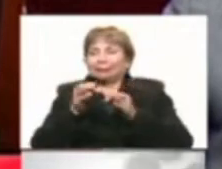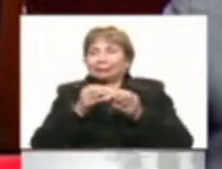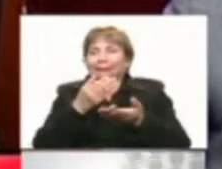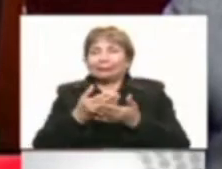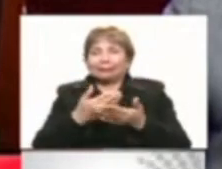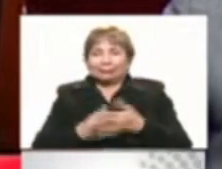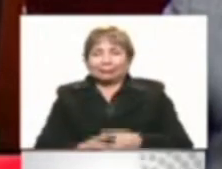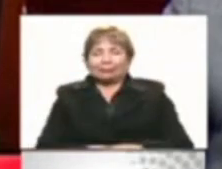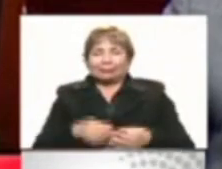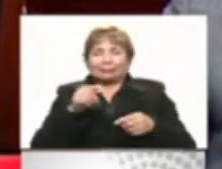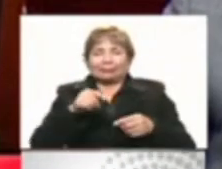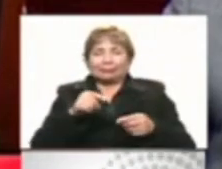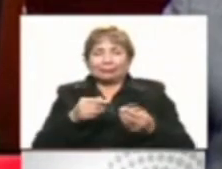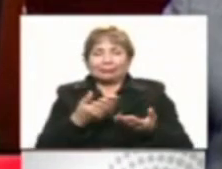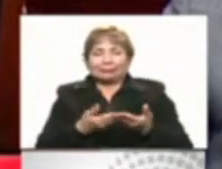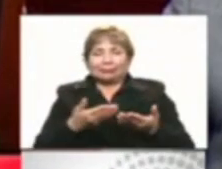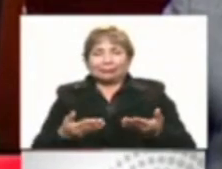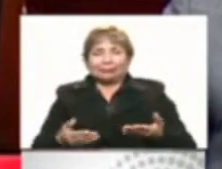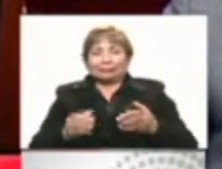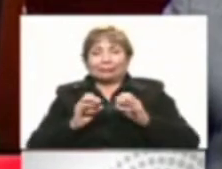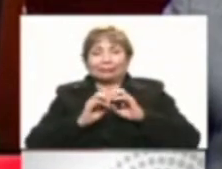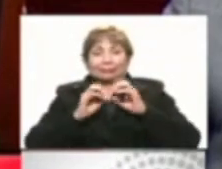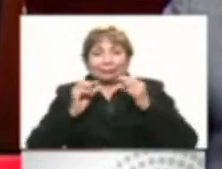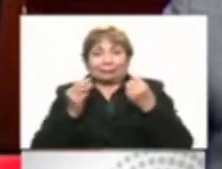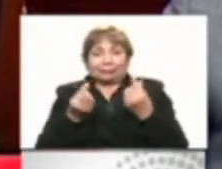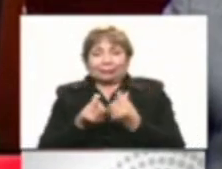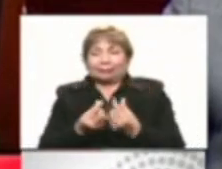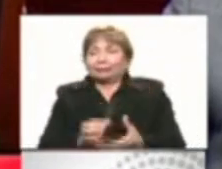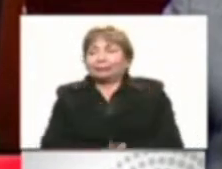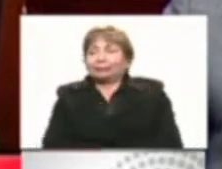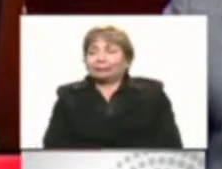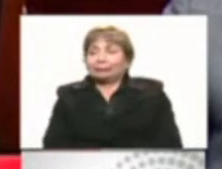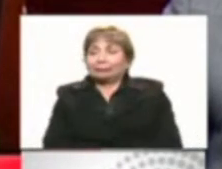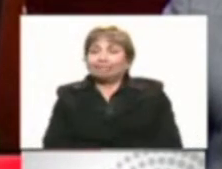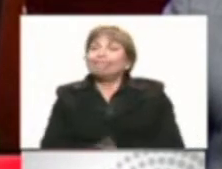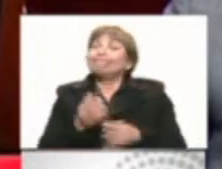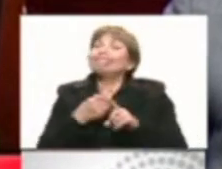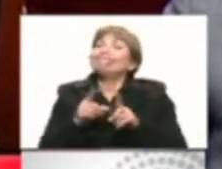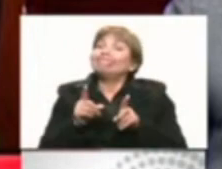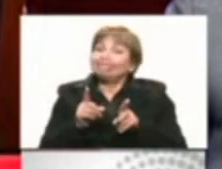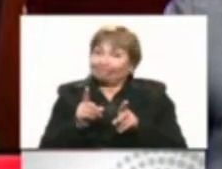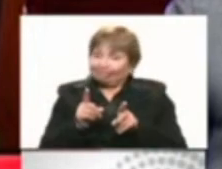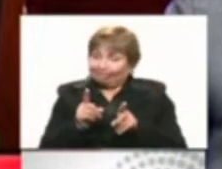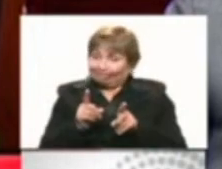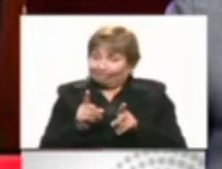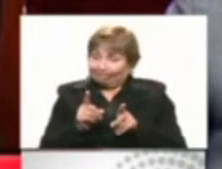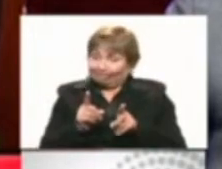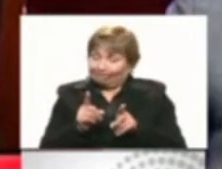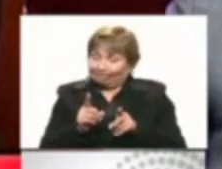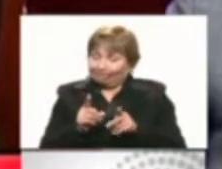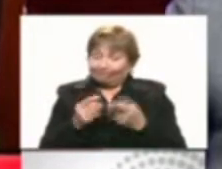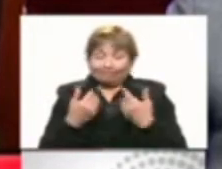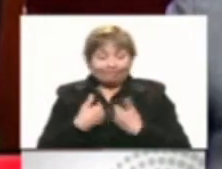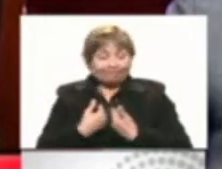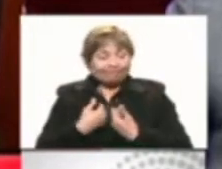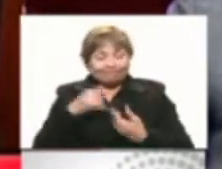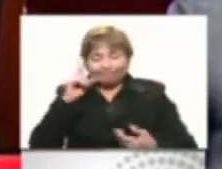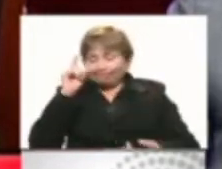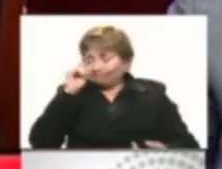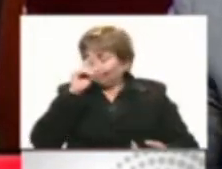desarrollo de estos sectores. Sin embargo, tenemos un serio